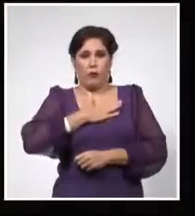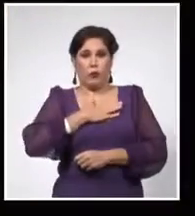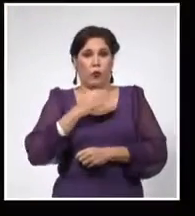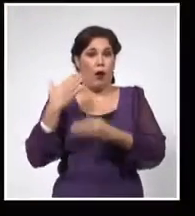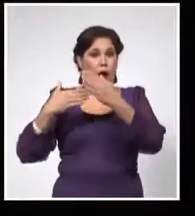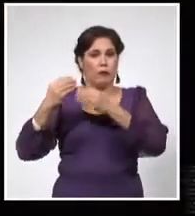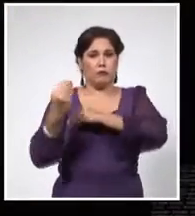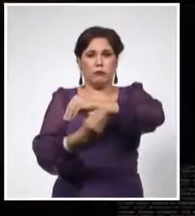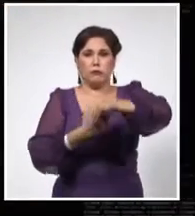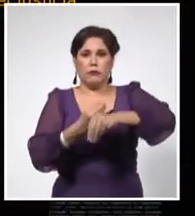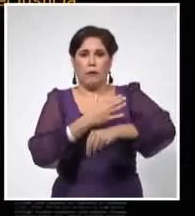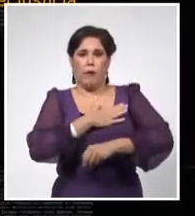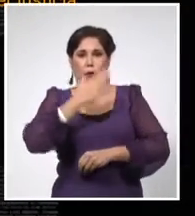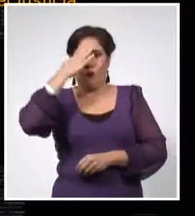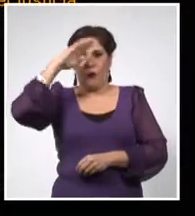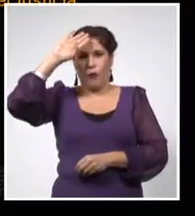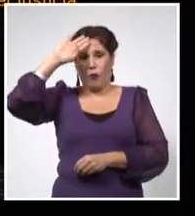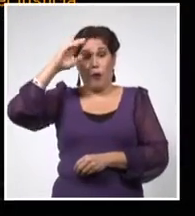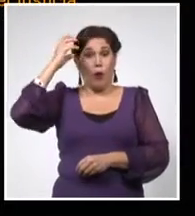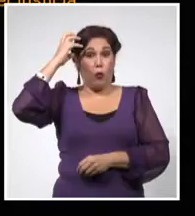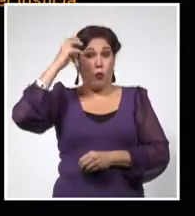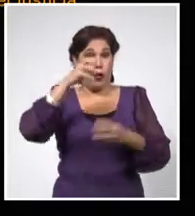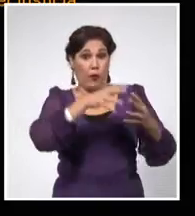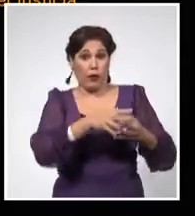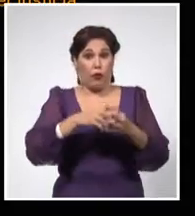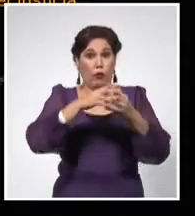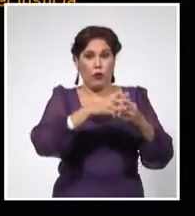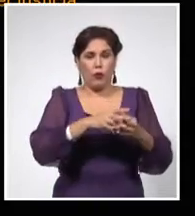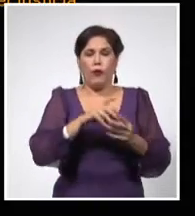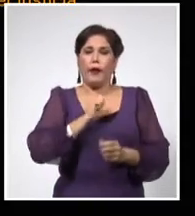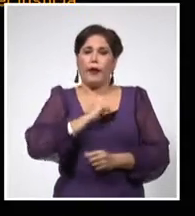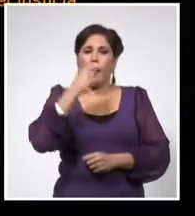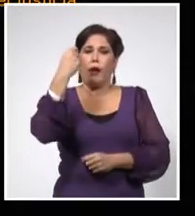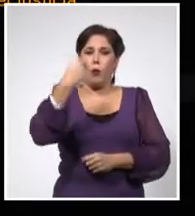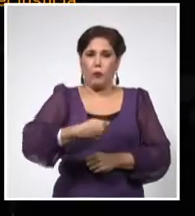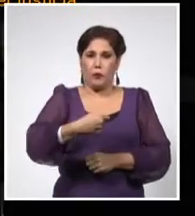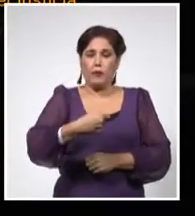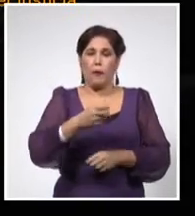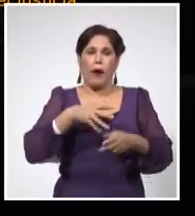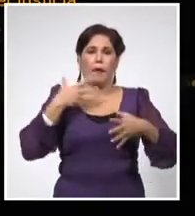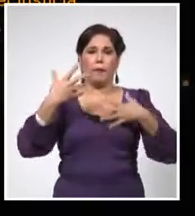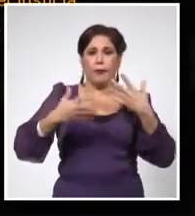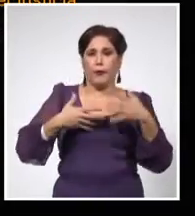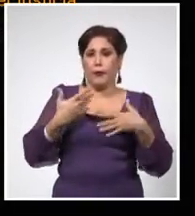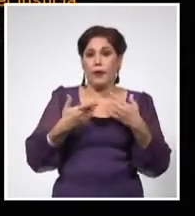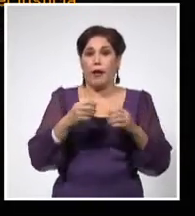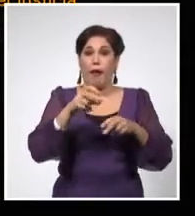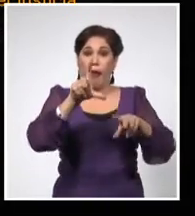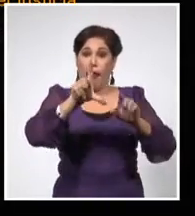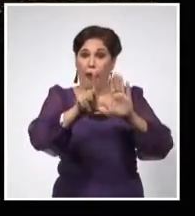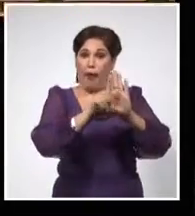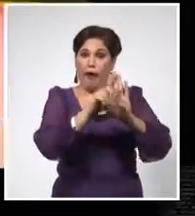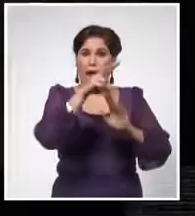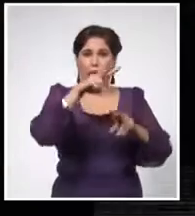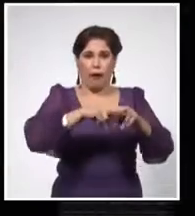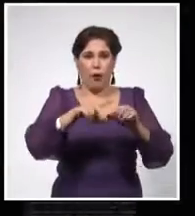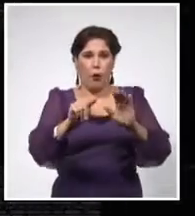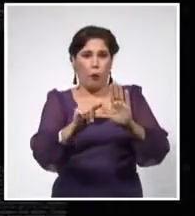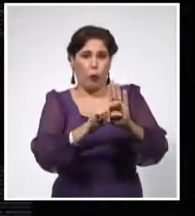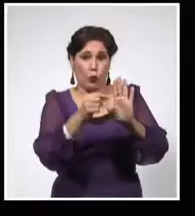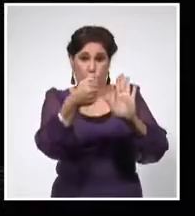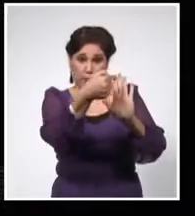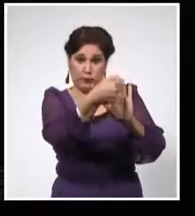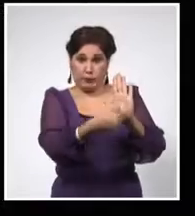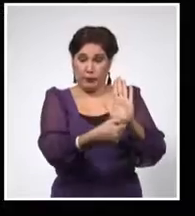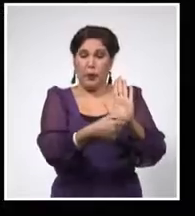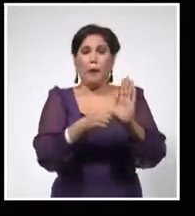El gobierno de Estados Unidos esgrimió una búsqueda de justicia como motivación tras el título 3 de la ley Helms-Burton. Sin embargo,